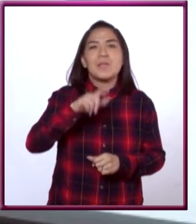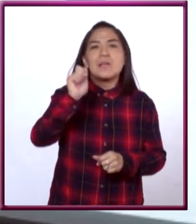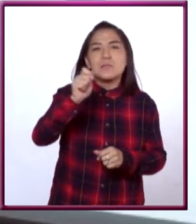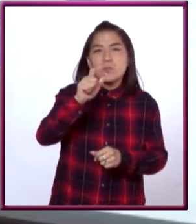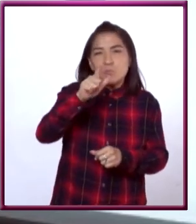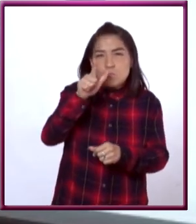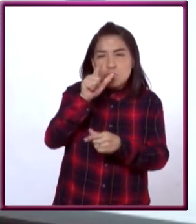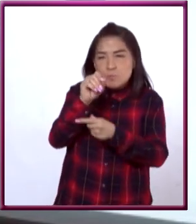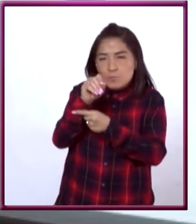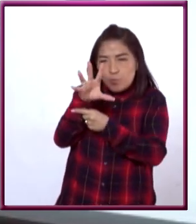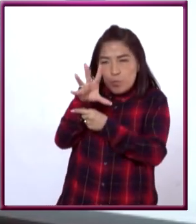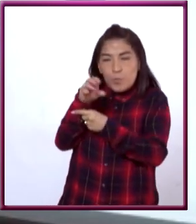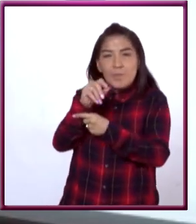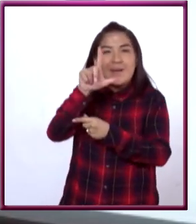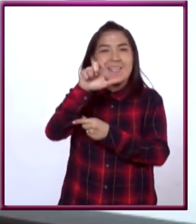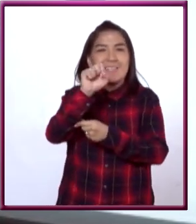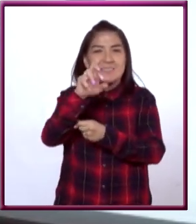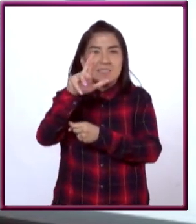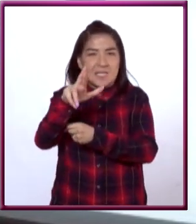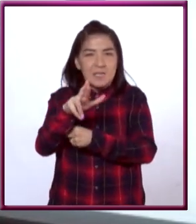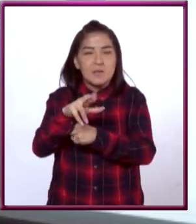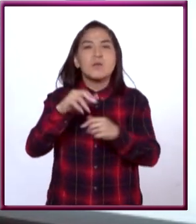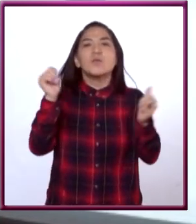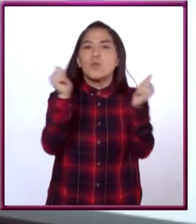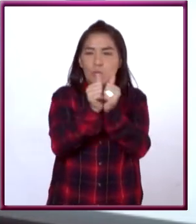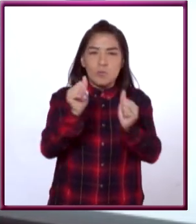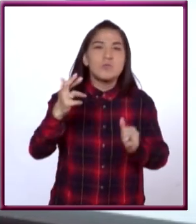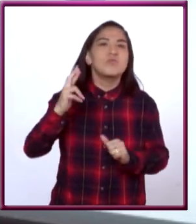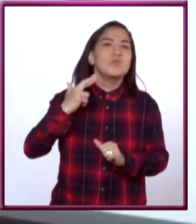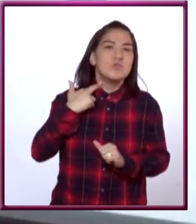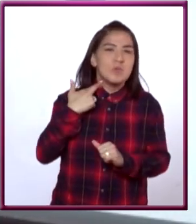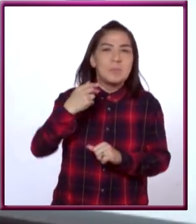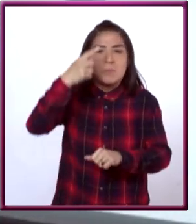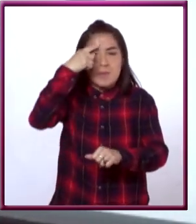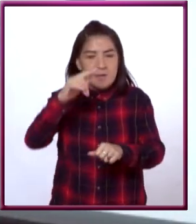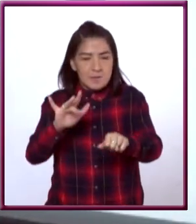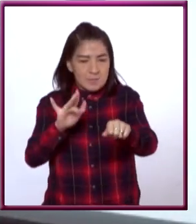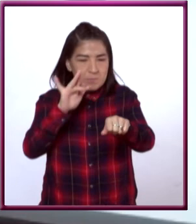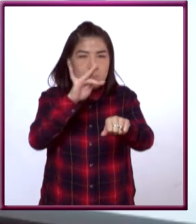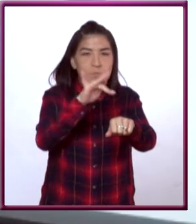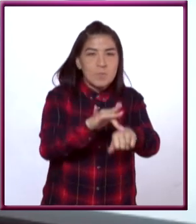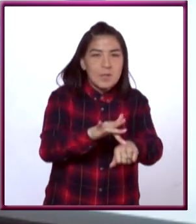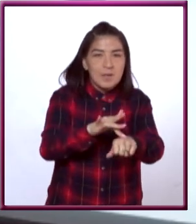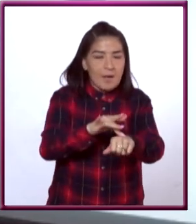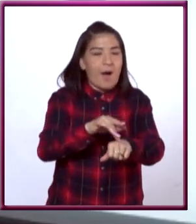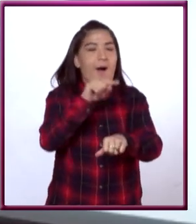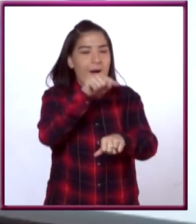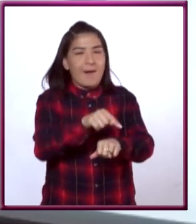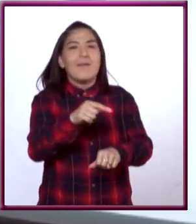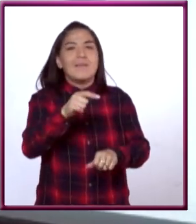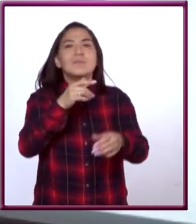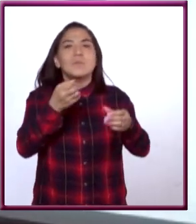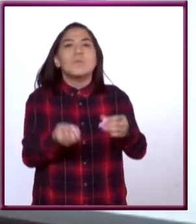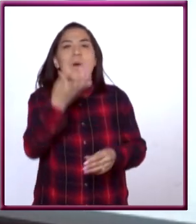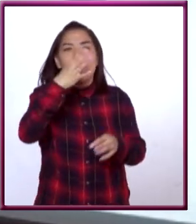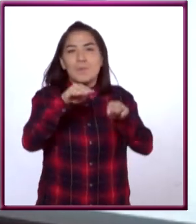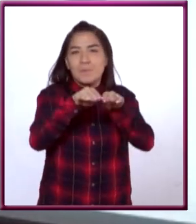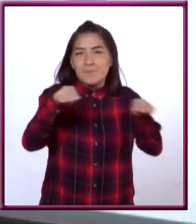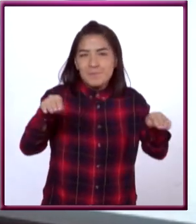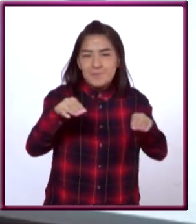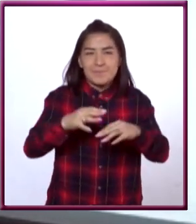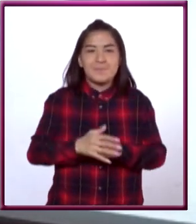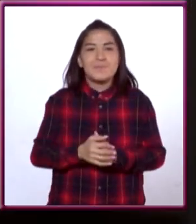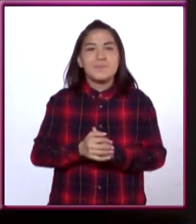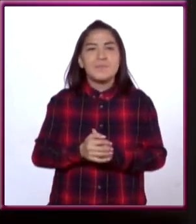láser, equipos láser y sistemas robóticos para tocar un componente y saber sus